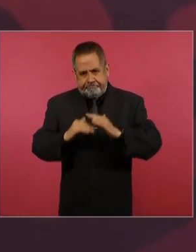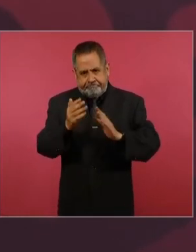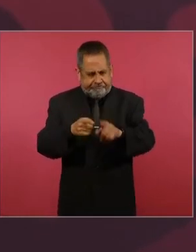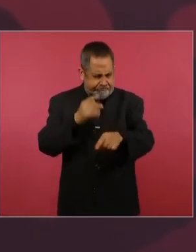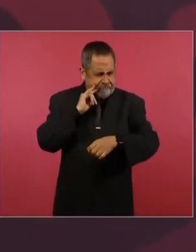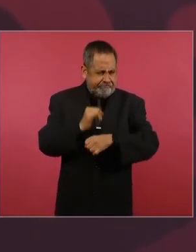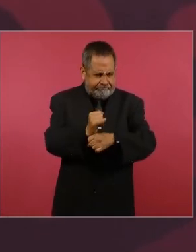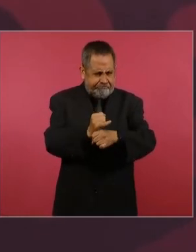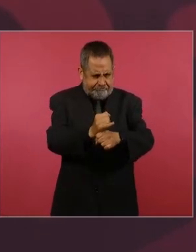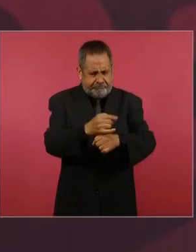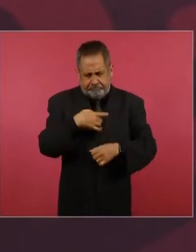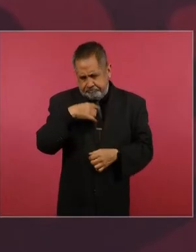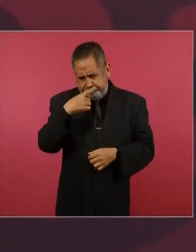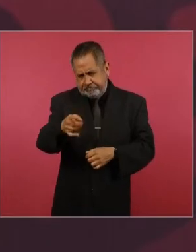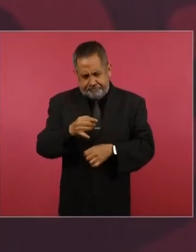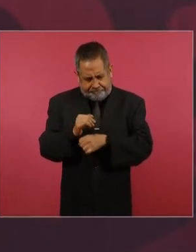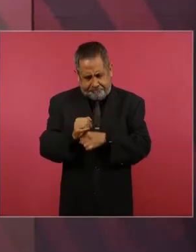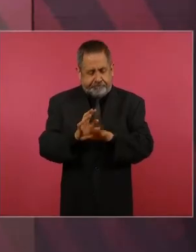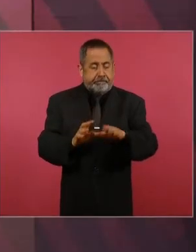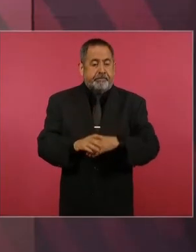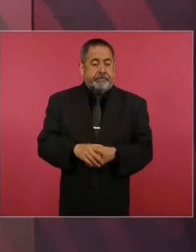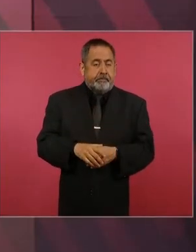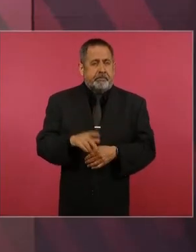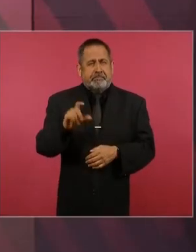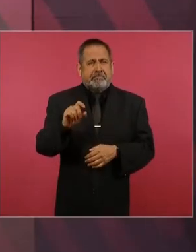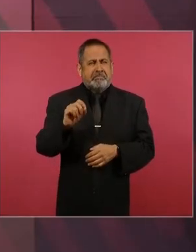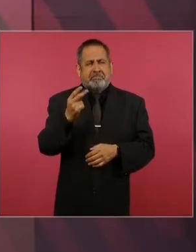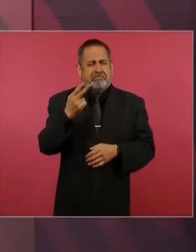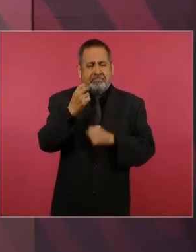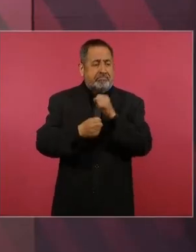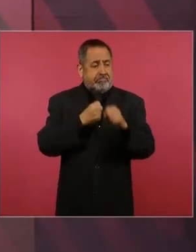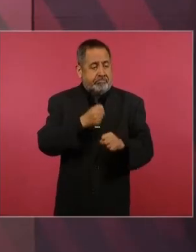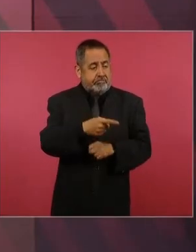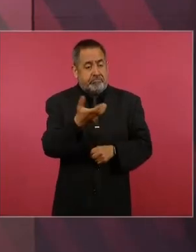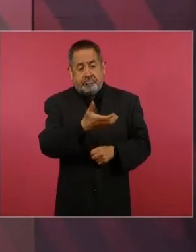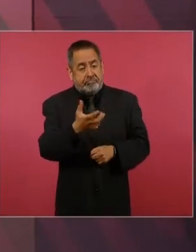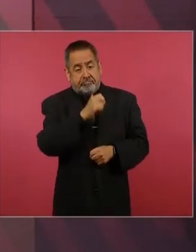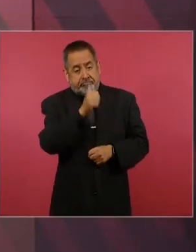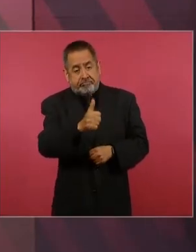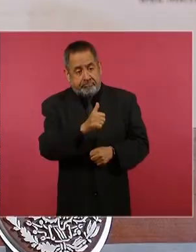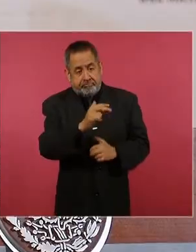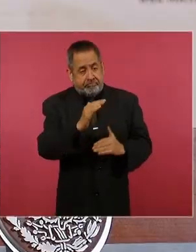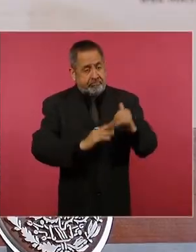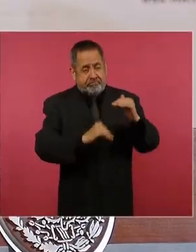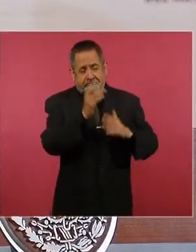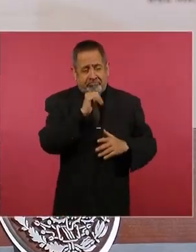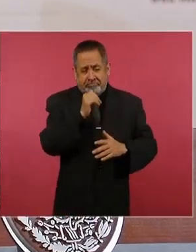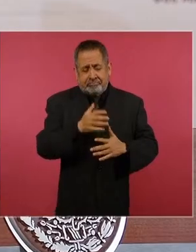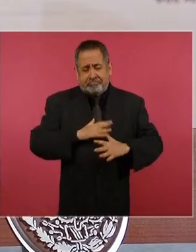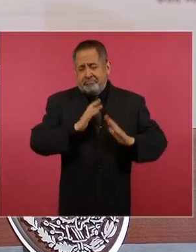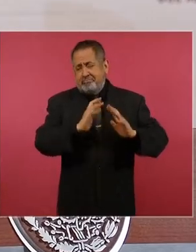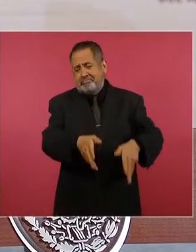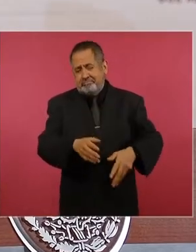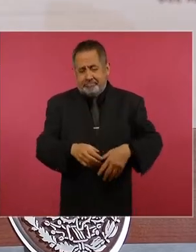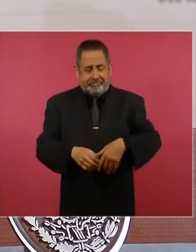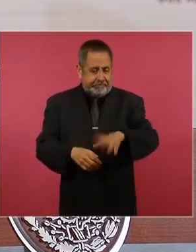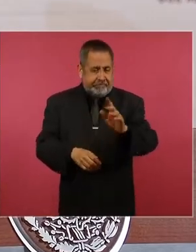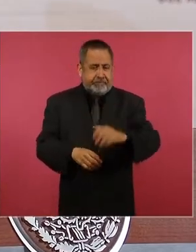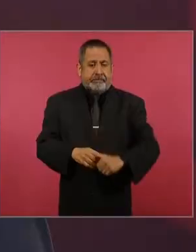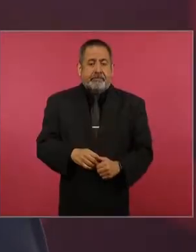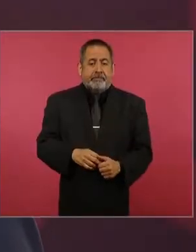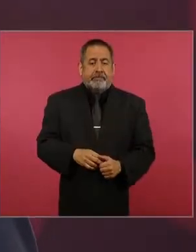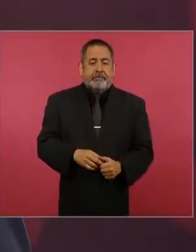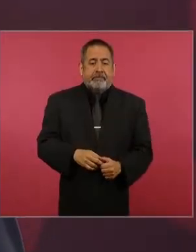Revisen lo que les estoy diciendo. 20 o 25 años. Todo el abandono, pues, que ya